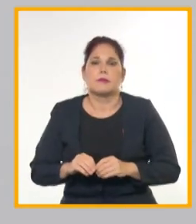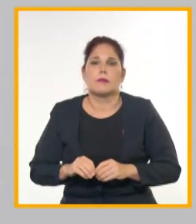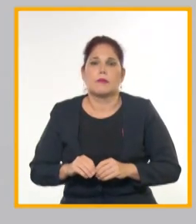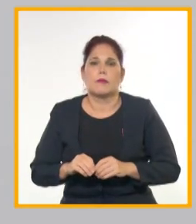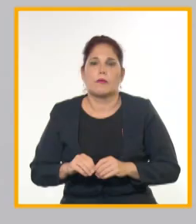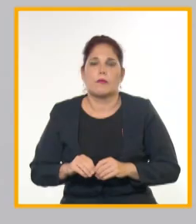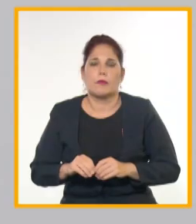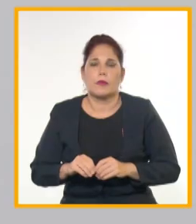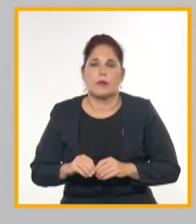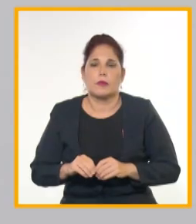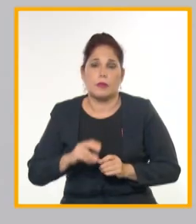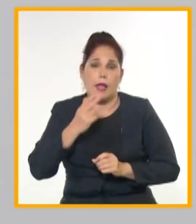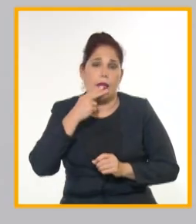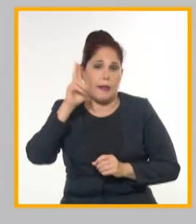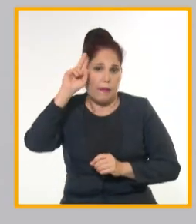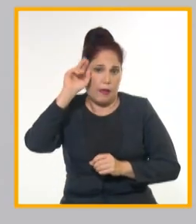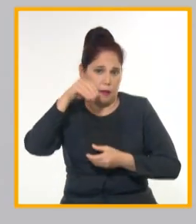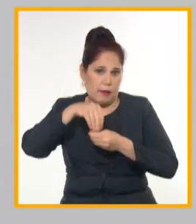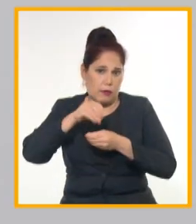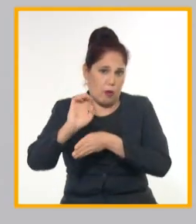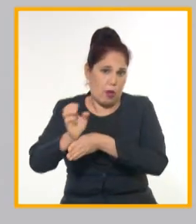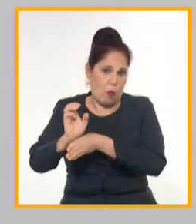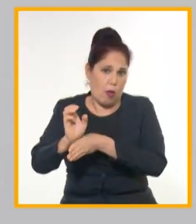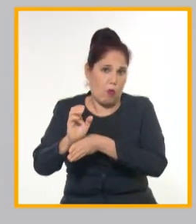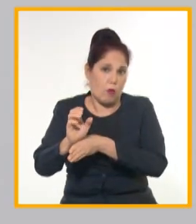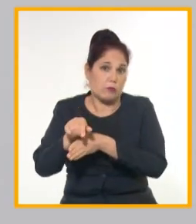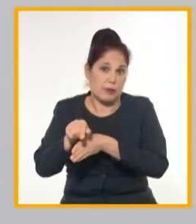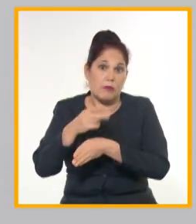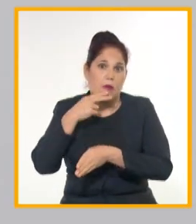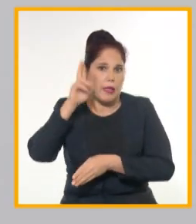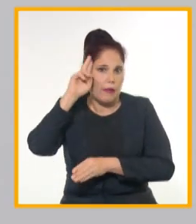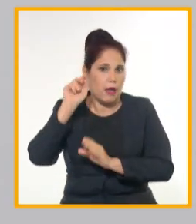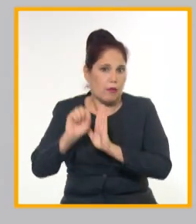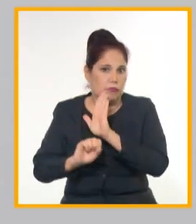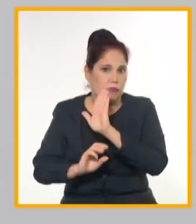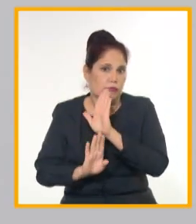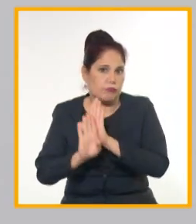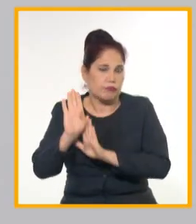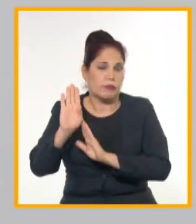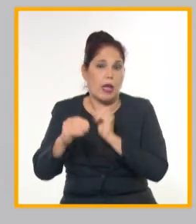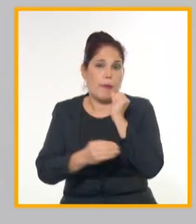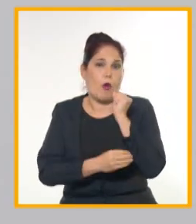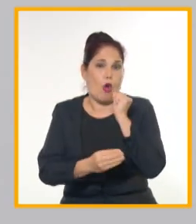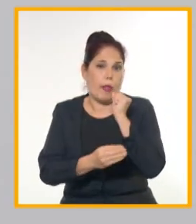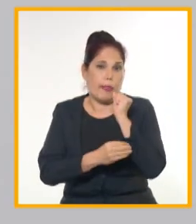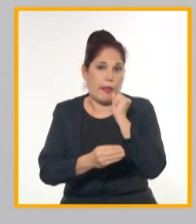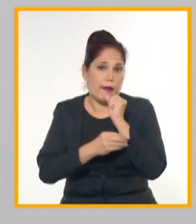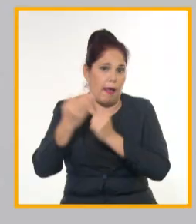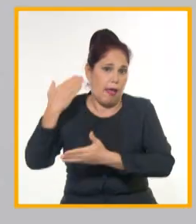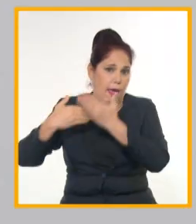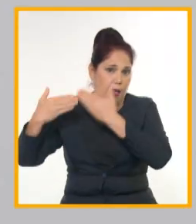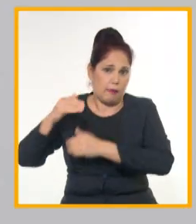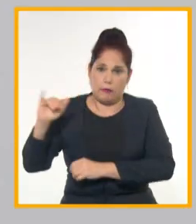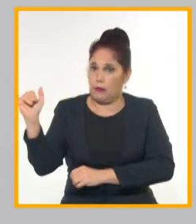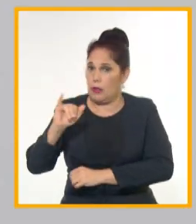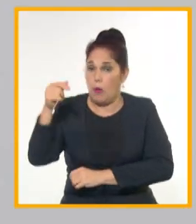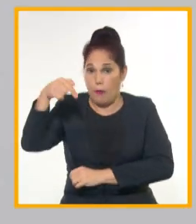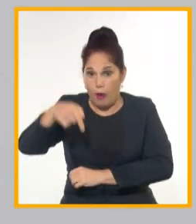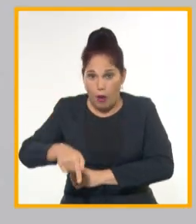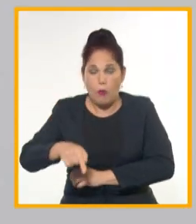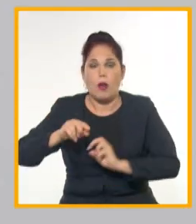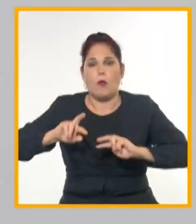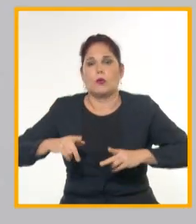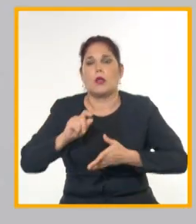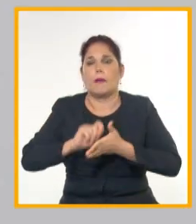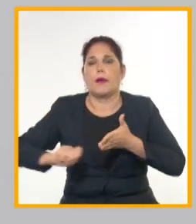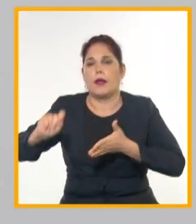origen indígena nativo. Un movimiento indigenista que ha respondido en anteriores ocasiones y que ahora se